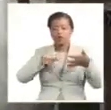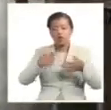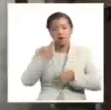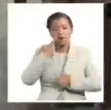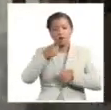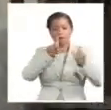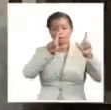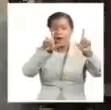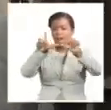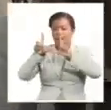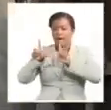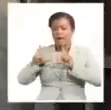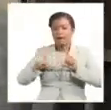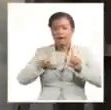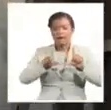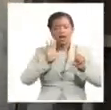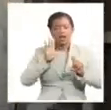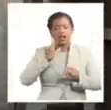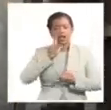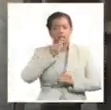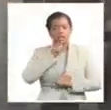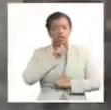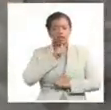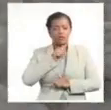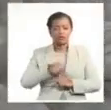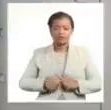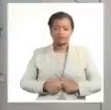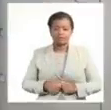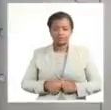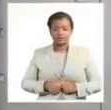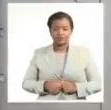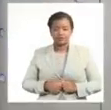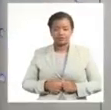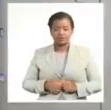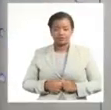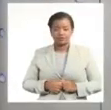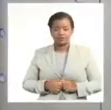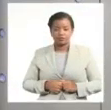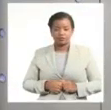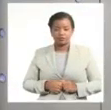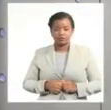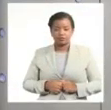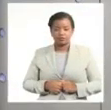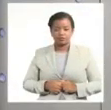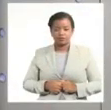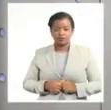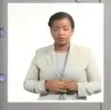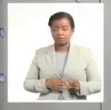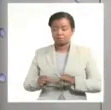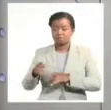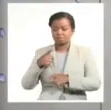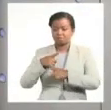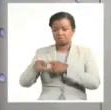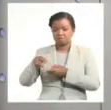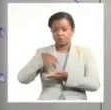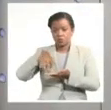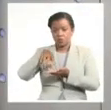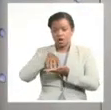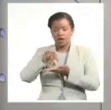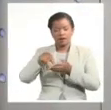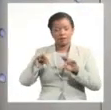y con ello enriquecer el discurso curatorial. En la ciudad de Nottingham concluyó el evento Cuba